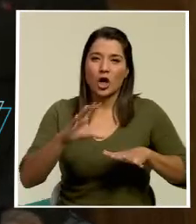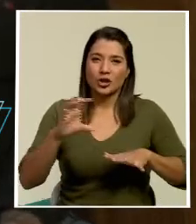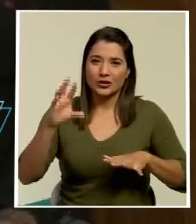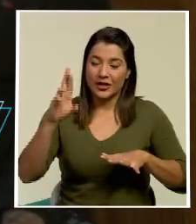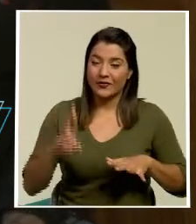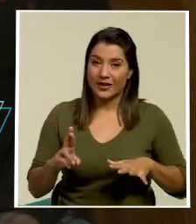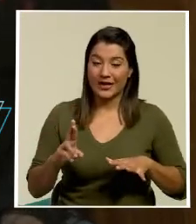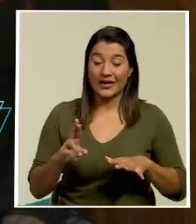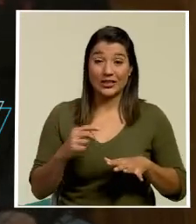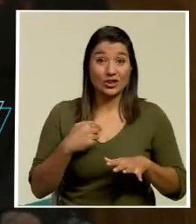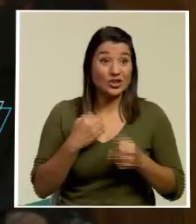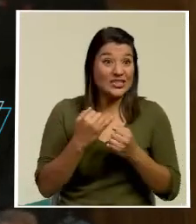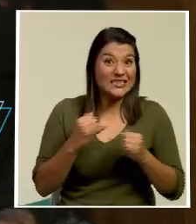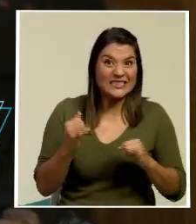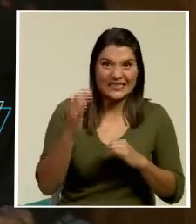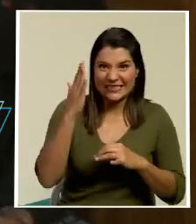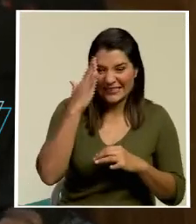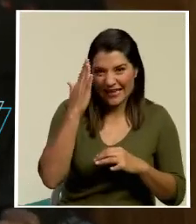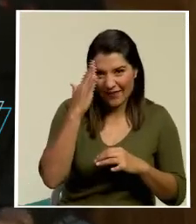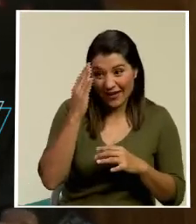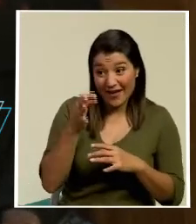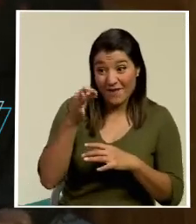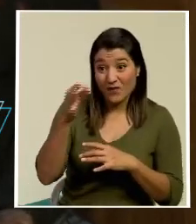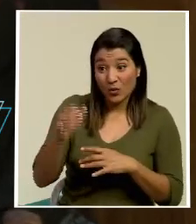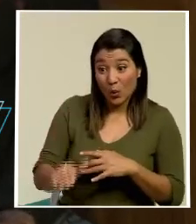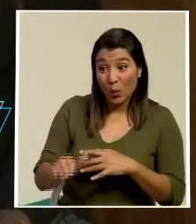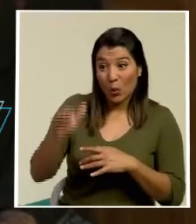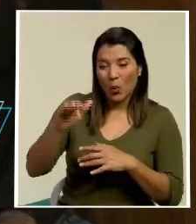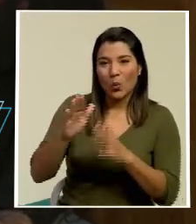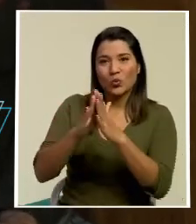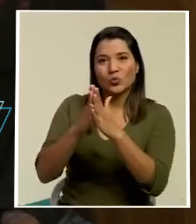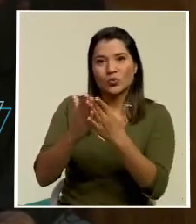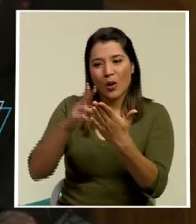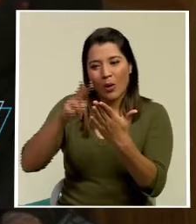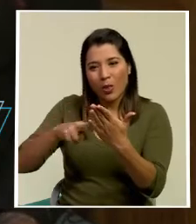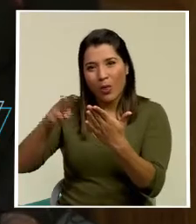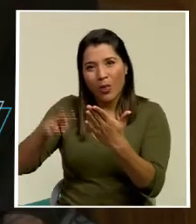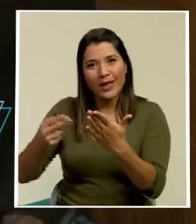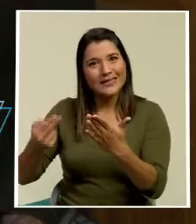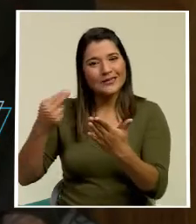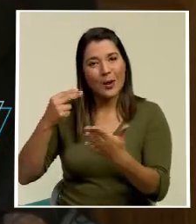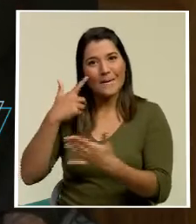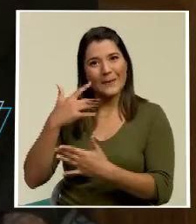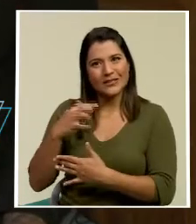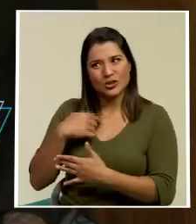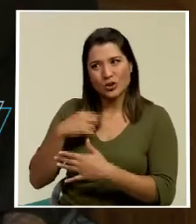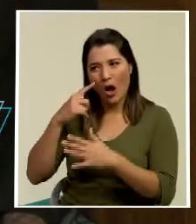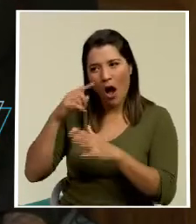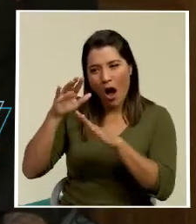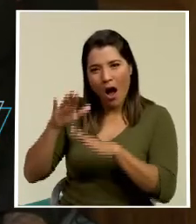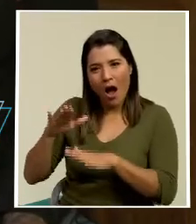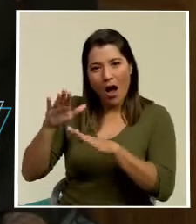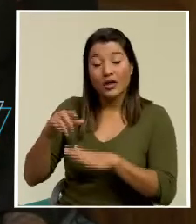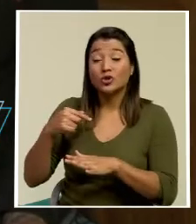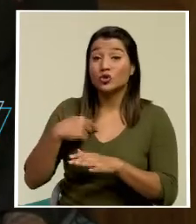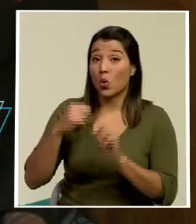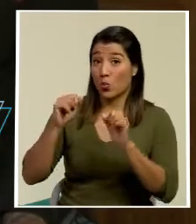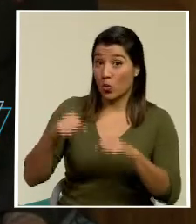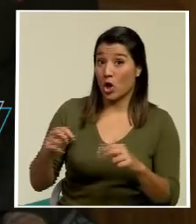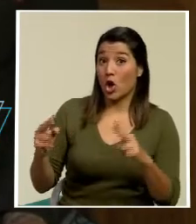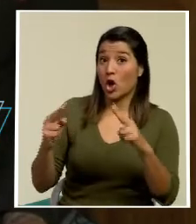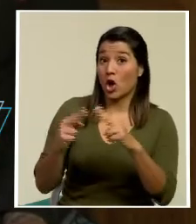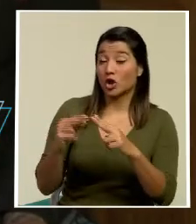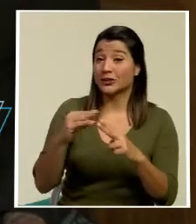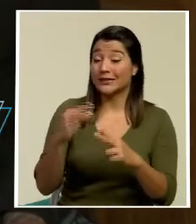rico y encontrarme dichosamente con esos personajes que admiraba y que tuve la dicha de conocer y